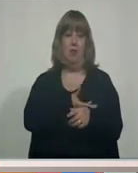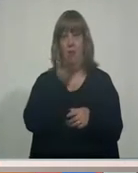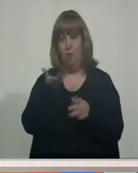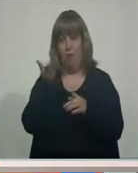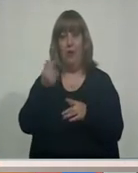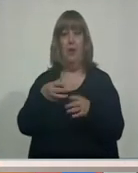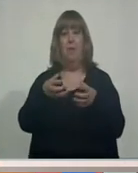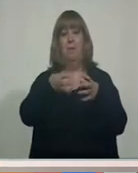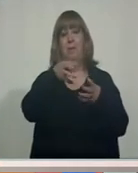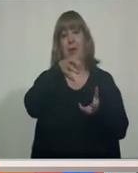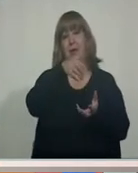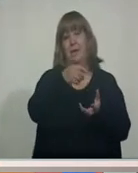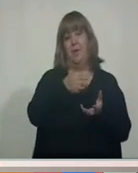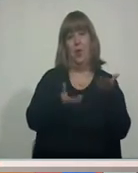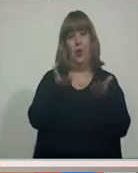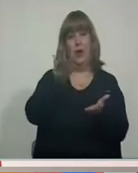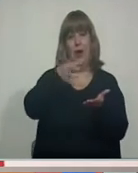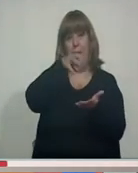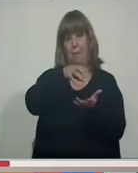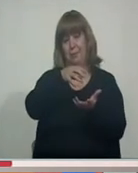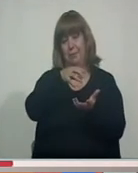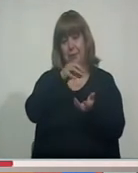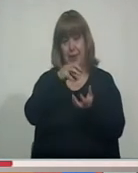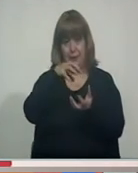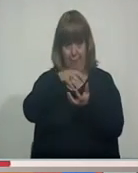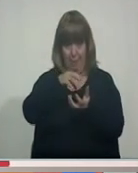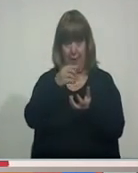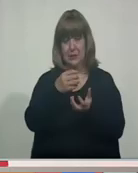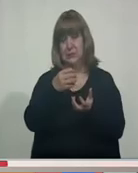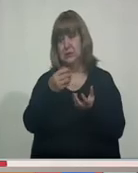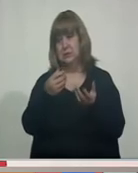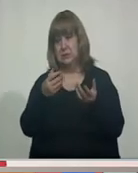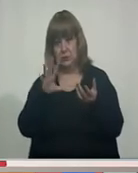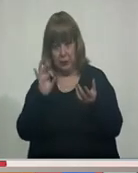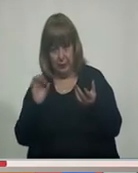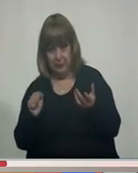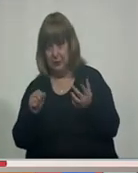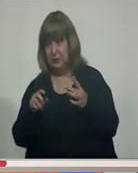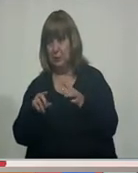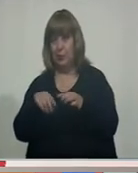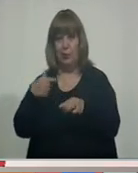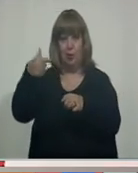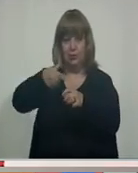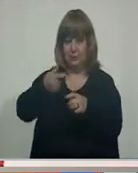el kilo de papa hoy me salió 50 pesos. El impacto en el resto de la economía. Claro, lo que pasa es que aumentó el combustible.